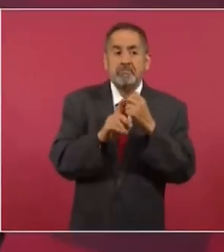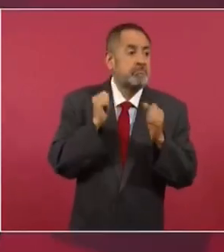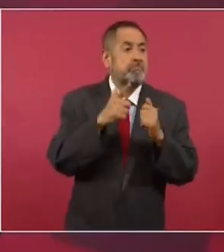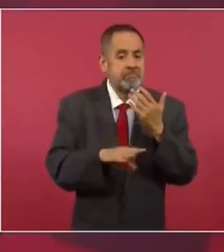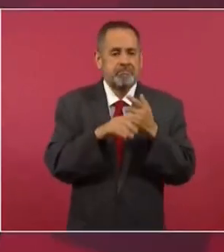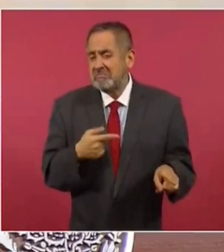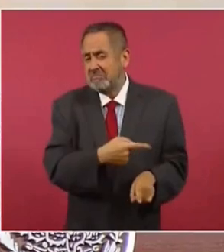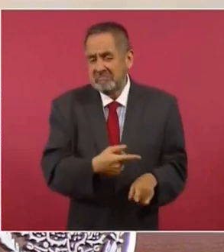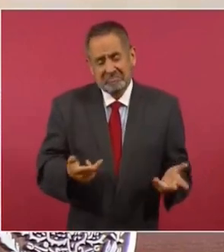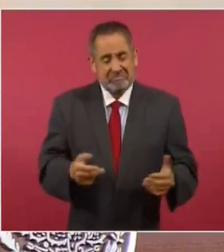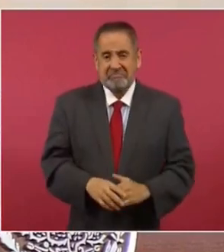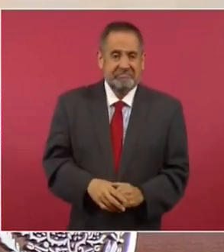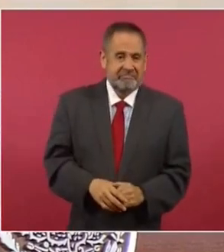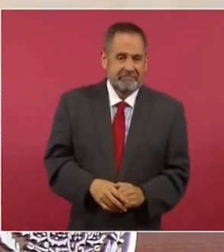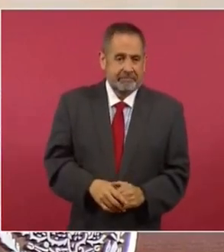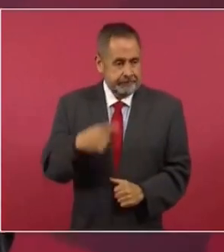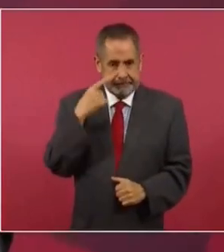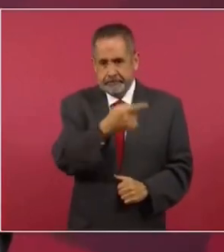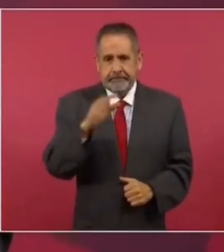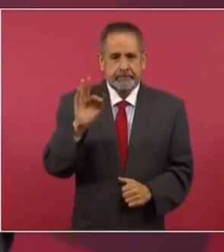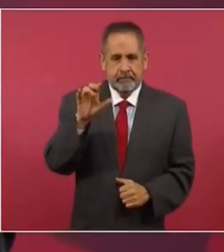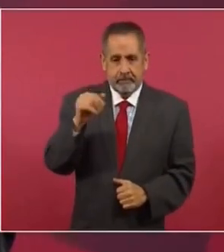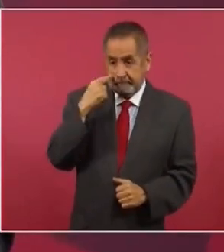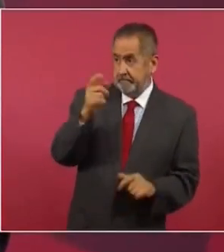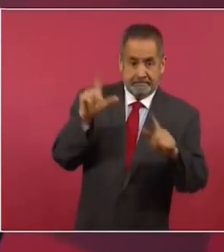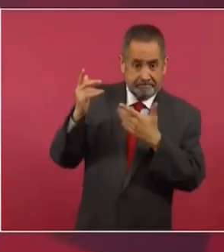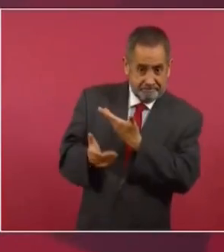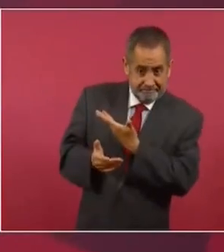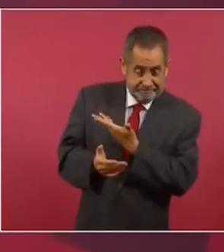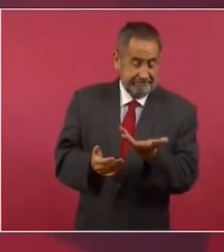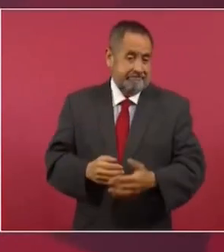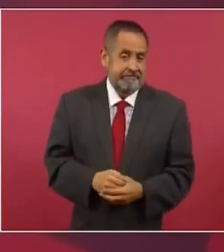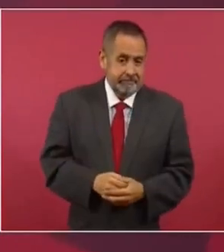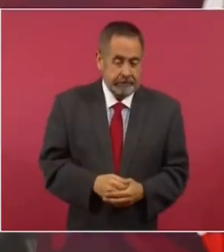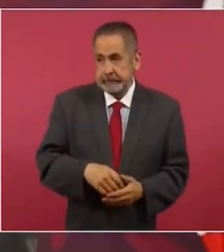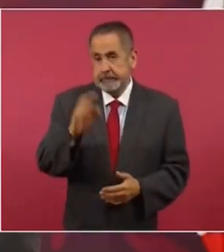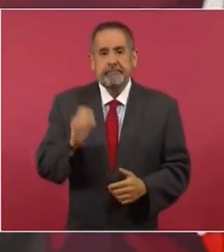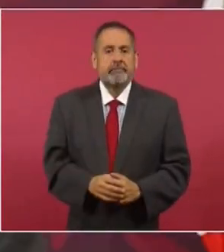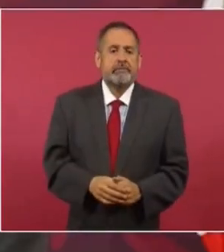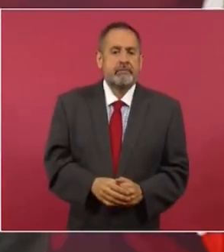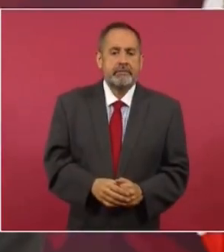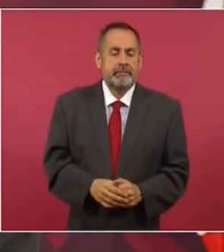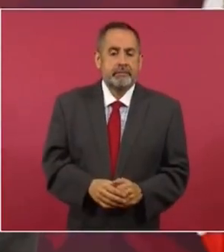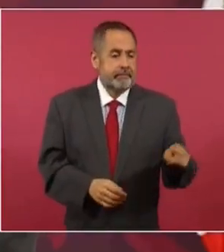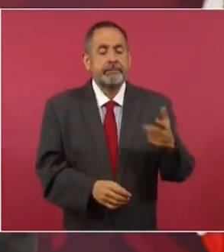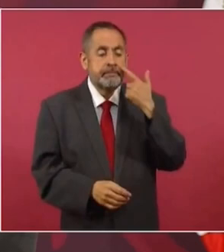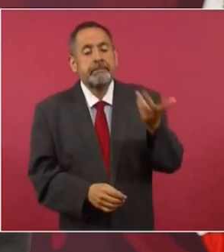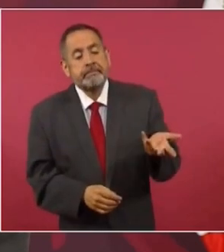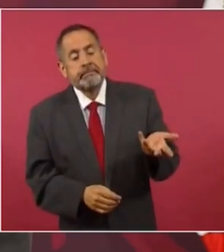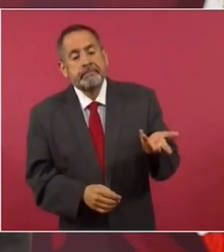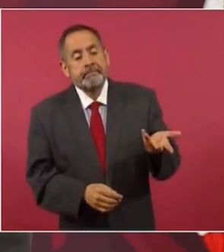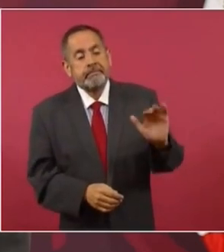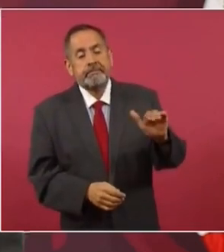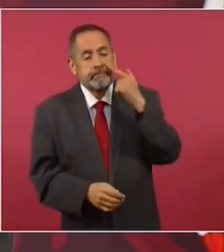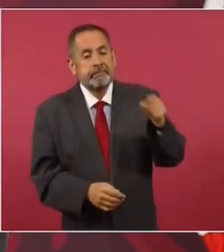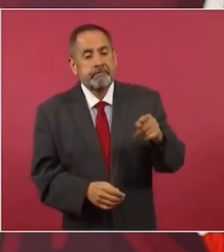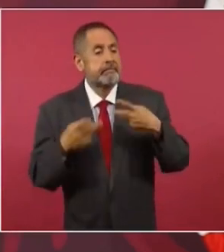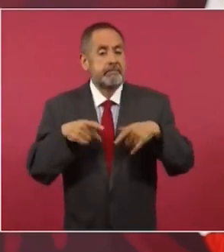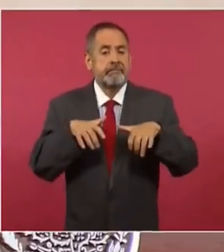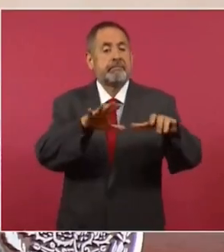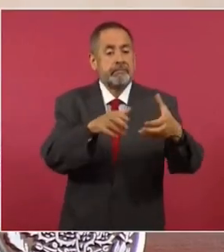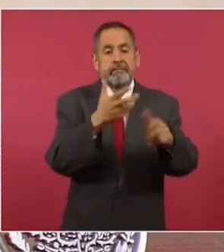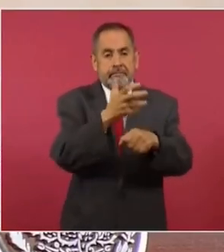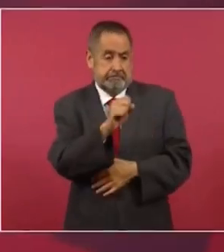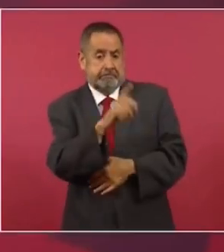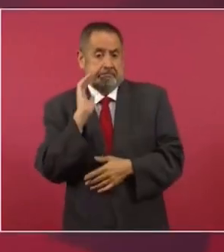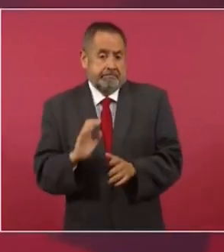ayudar. Al contrario, pues miren lo que está pasando en Florida. Y eso no lo va a ver bien el pueblo